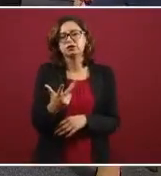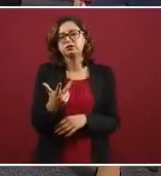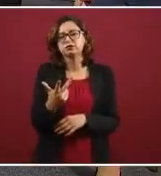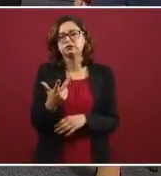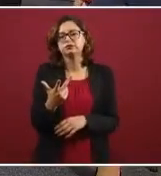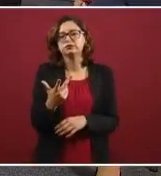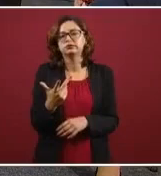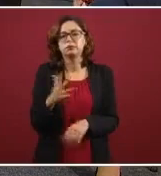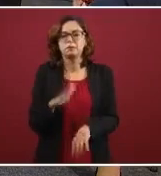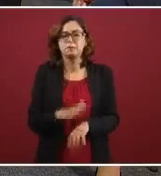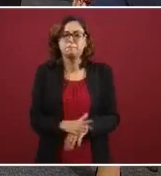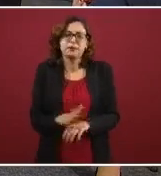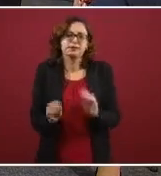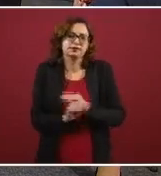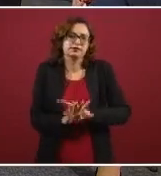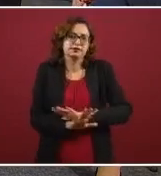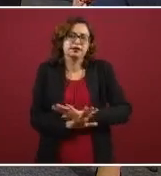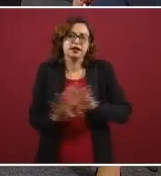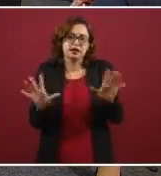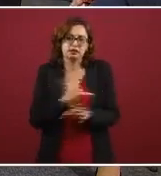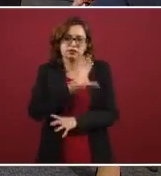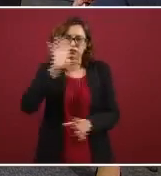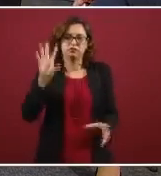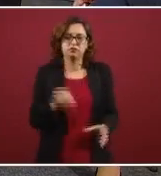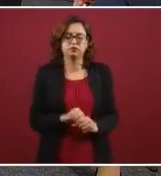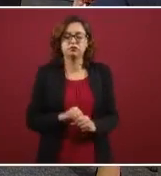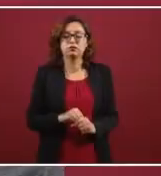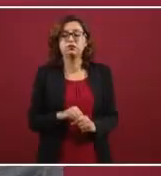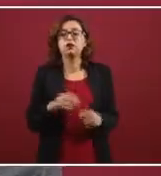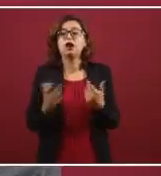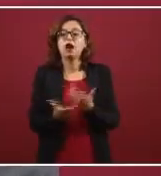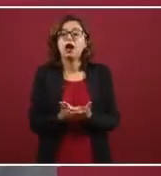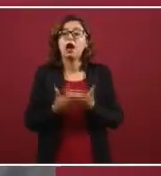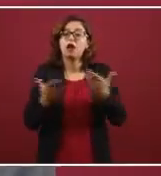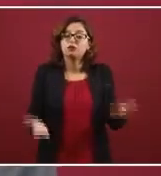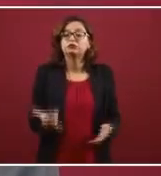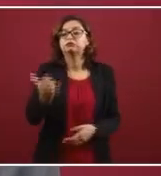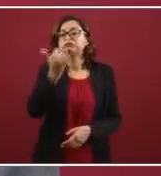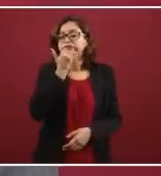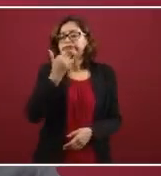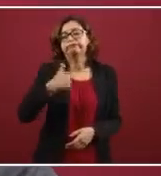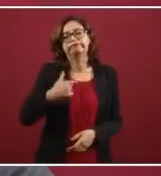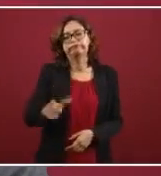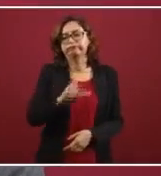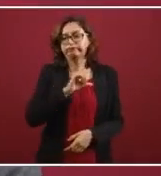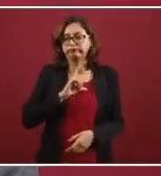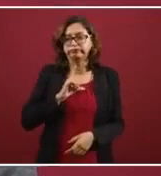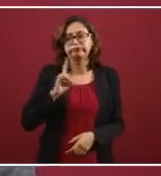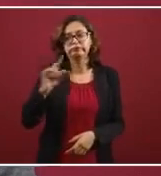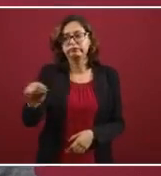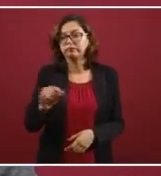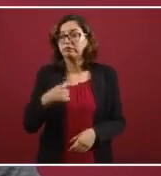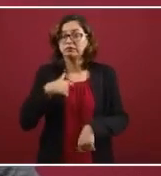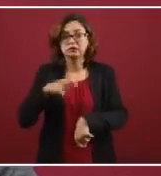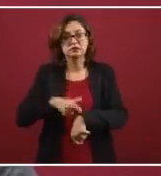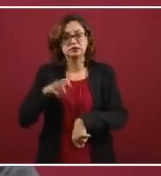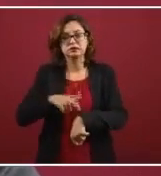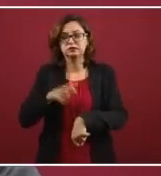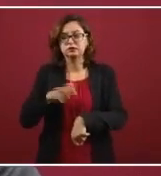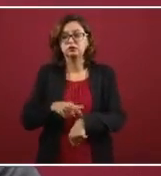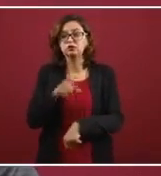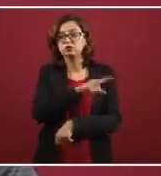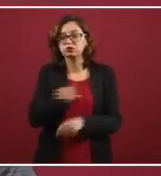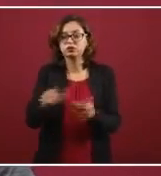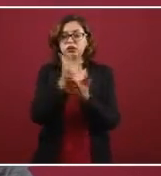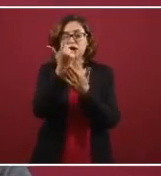respuesta satisfactoria, completa. Ahora sí, me tengo que ir, gracias. Ya no llego, se